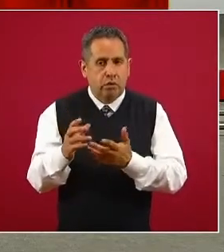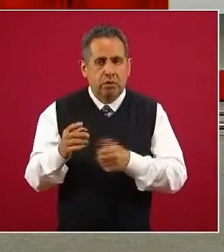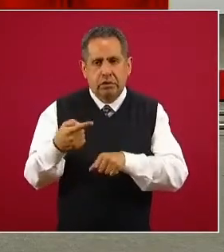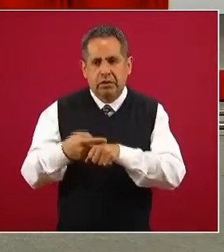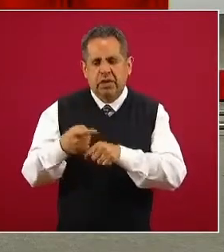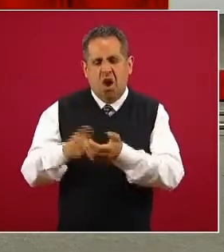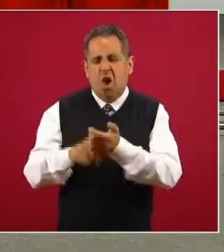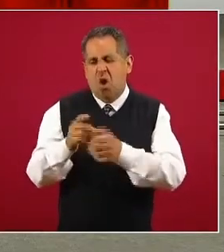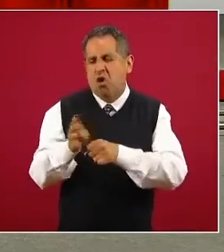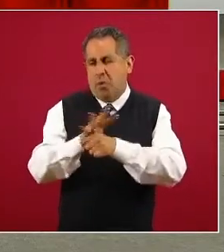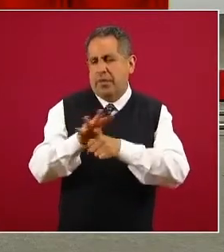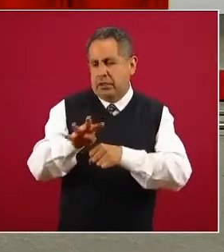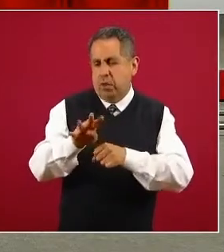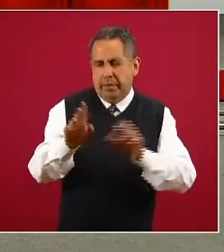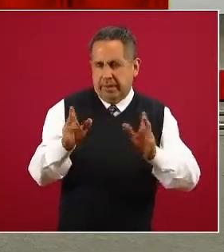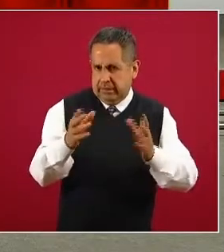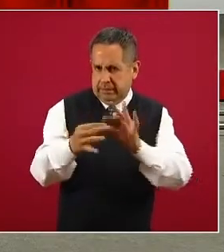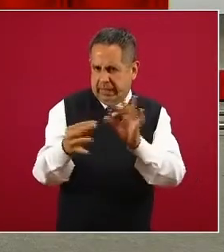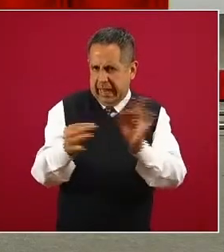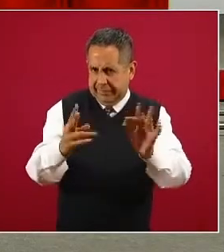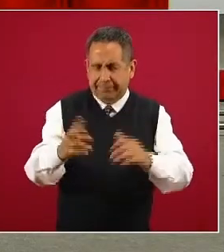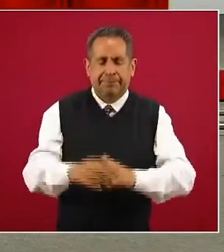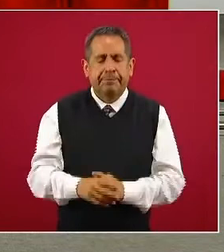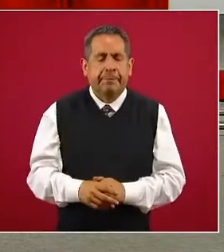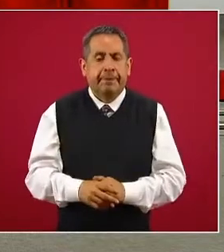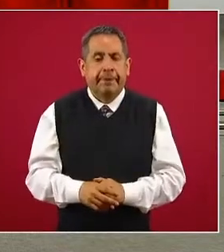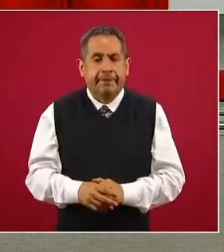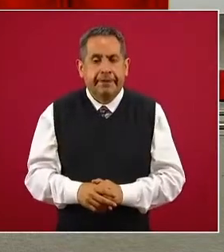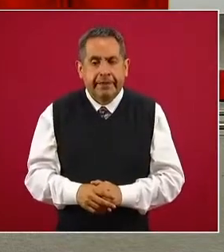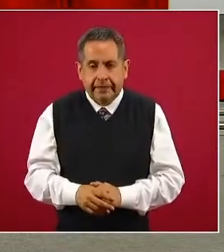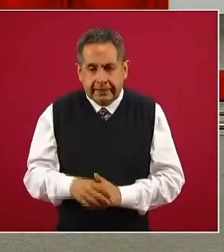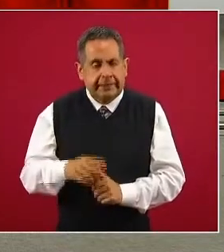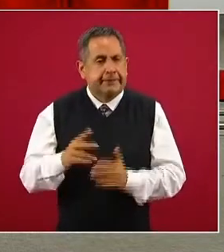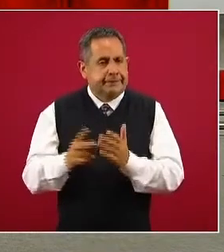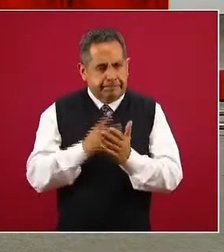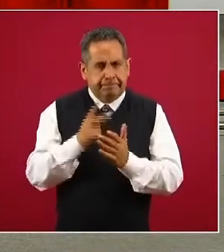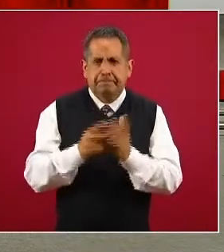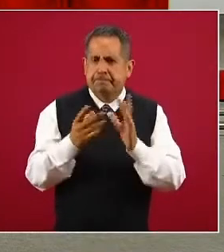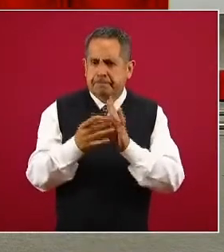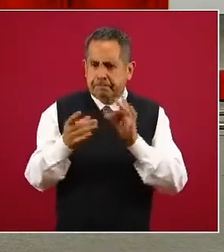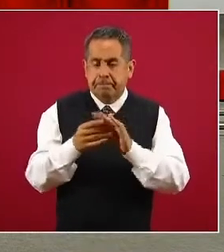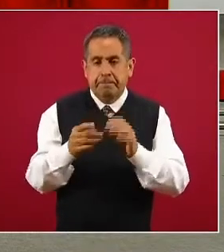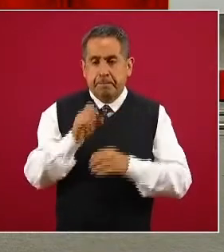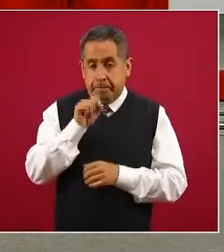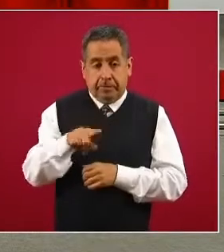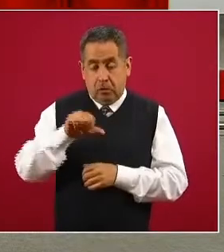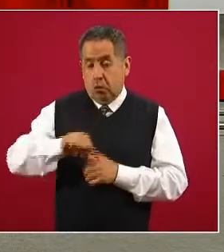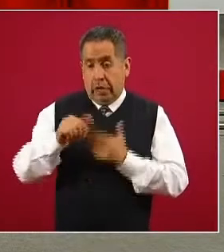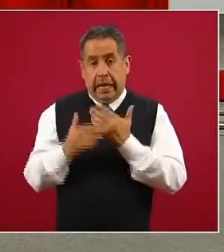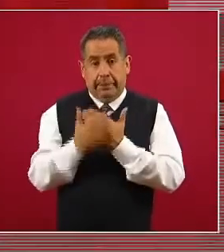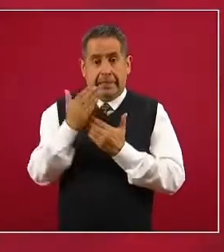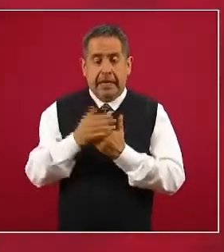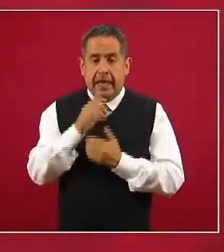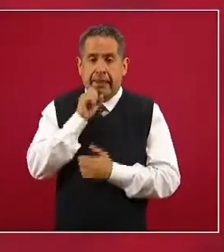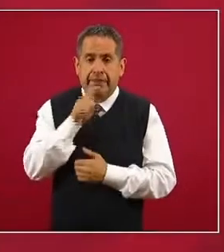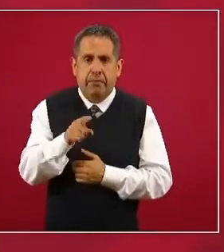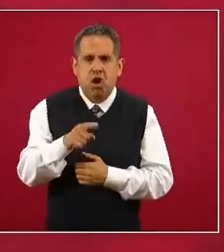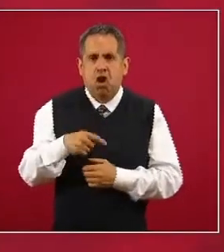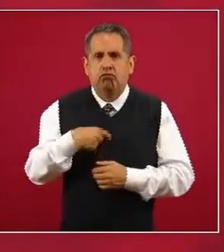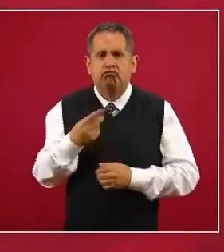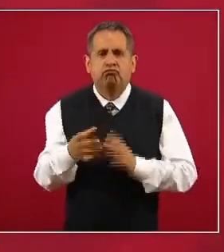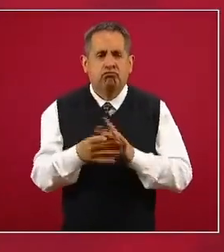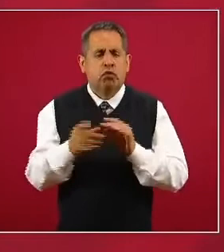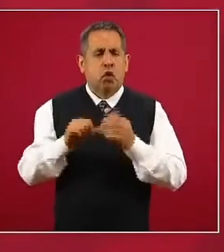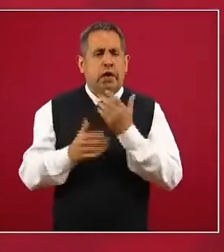enfermedad COVID-19. Como hemos relatado en varias ocasiones, esta misma mañana también lo comentamos en